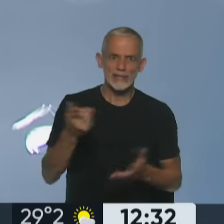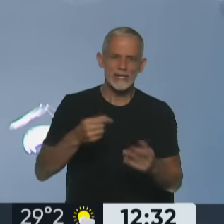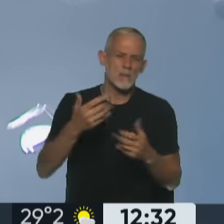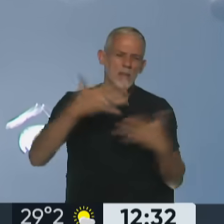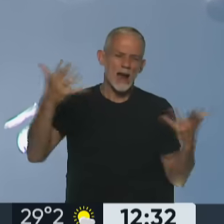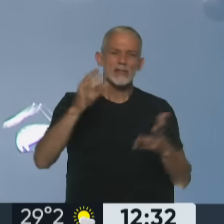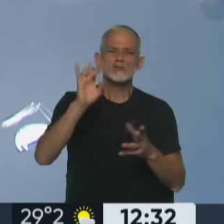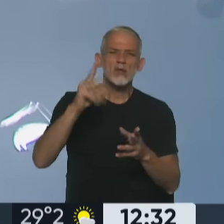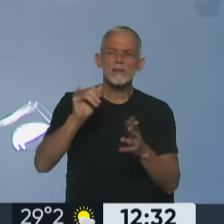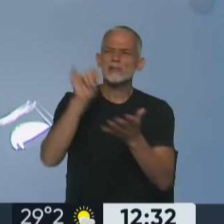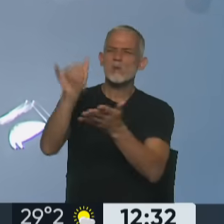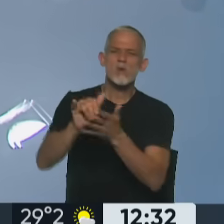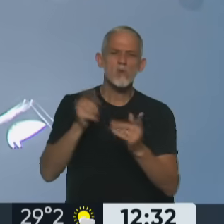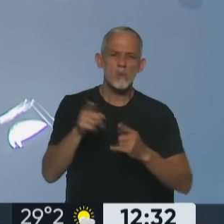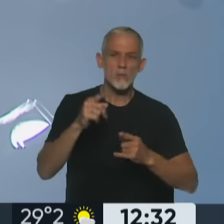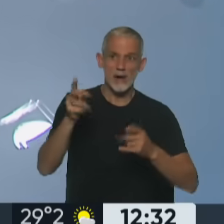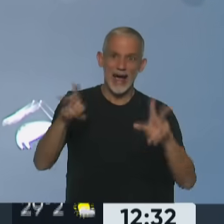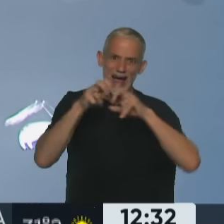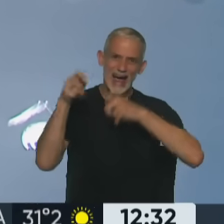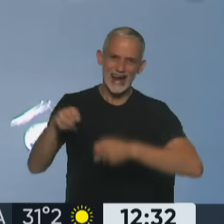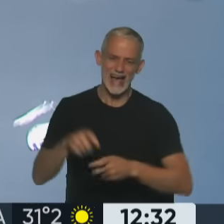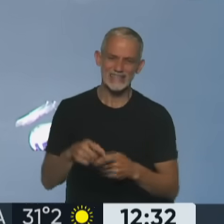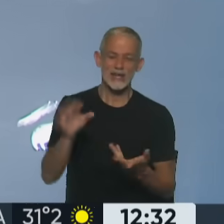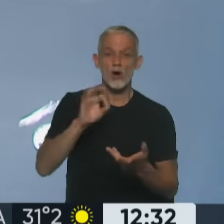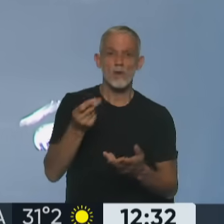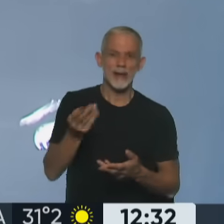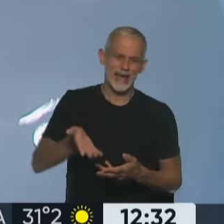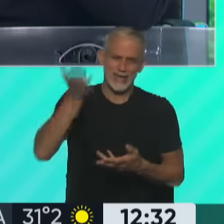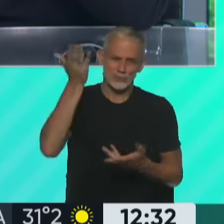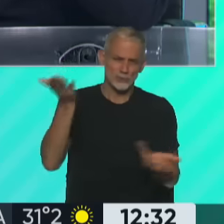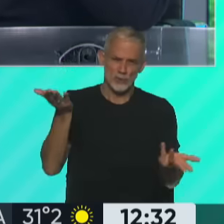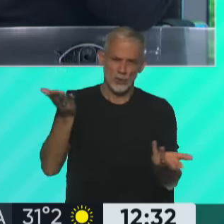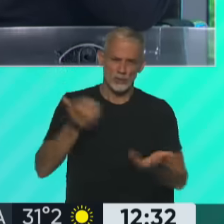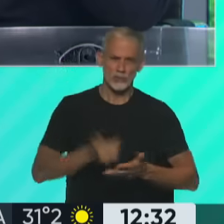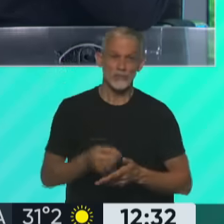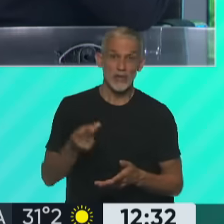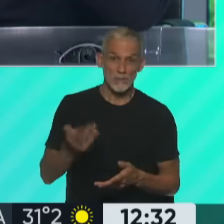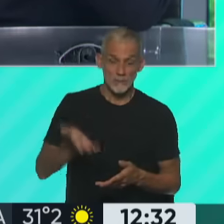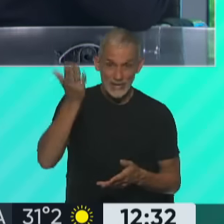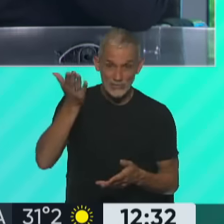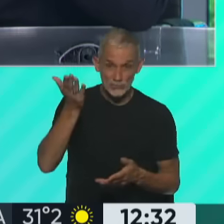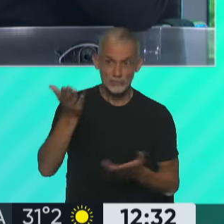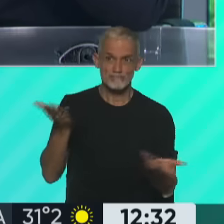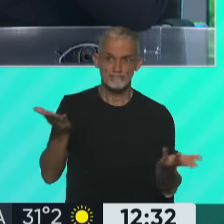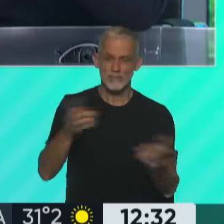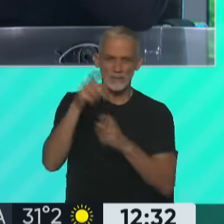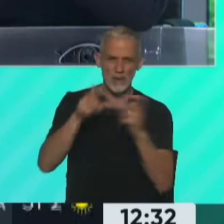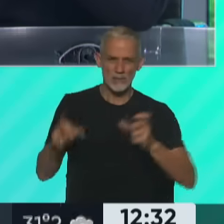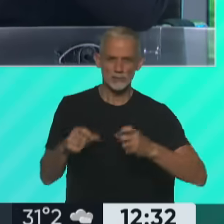amplio que solo los destinos que generan ganancias. O la elevación de tarifas a niveles que quienes hoy